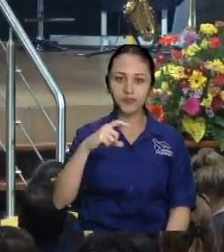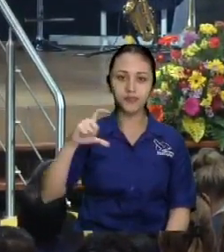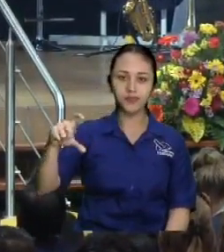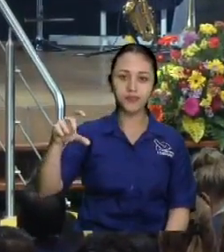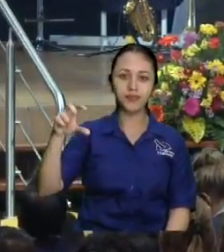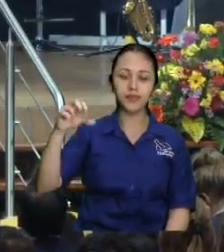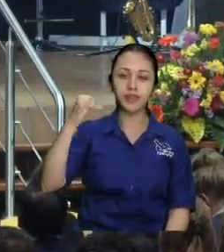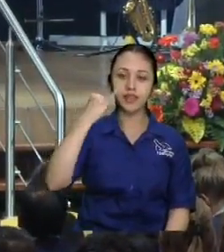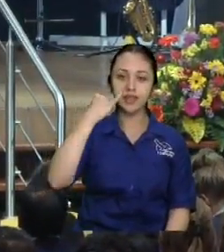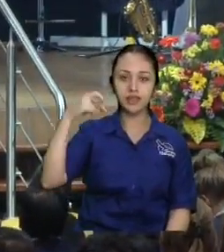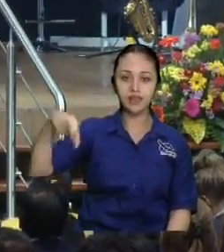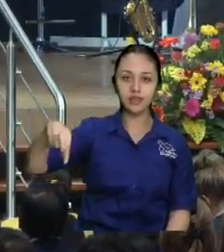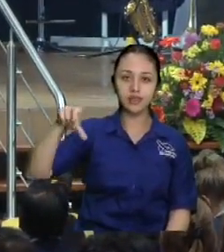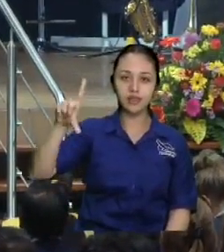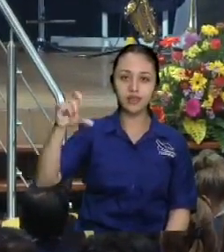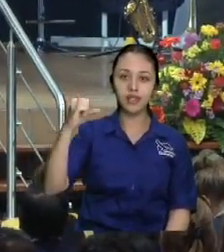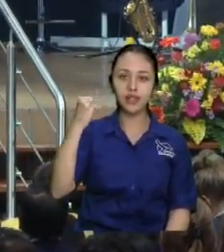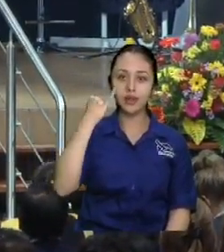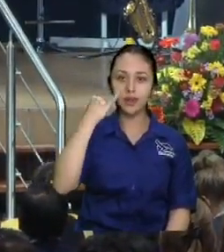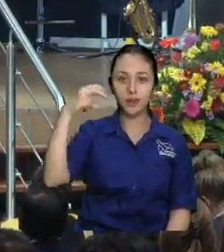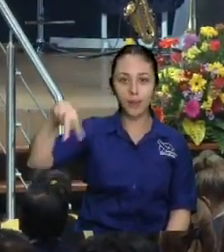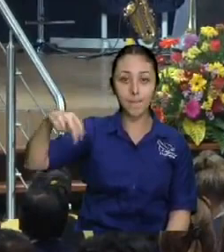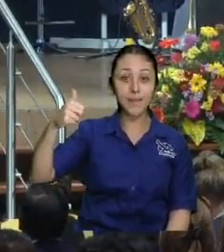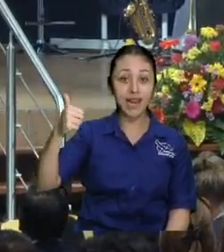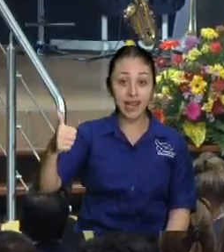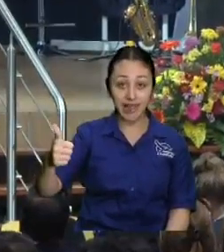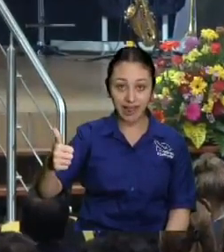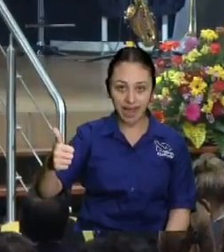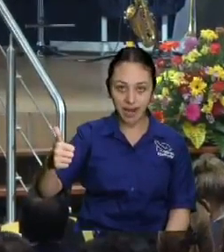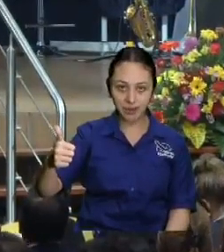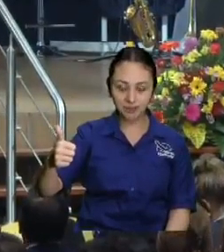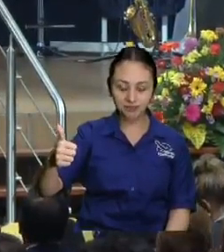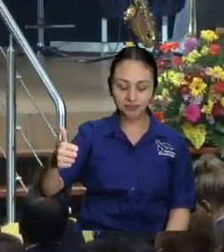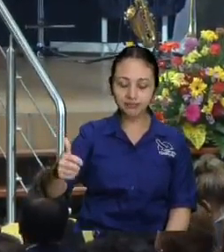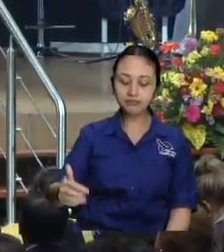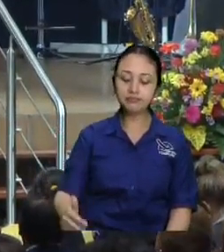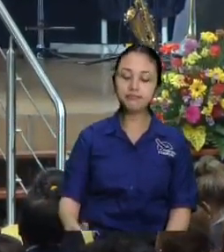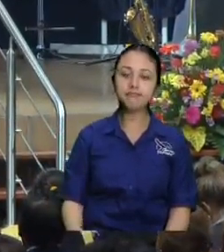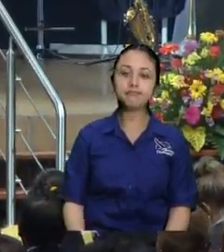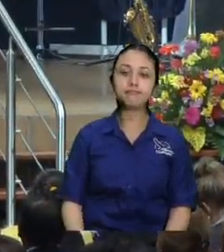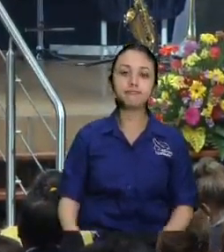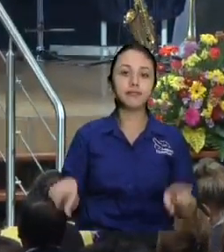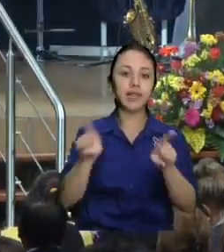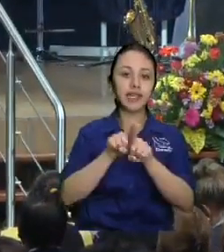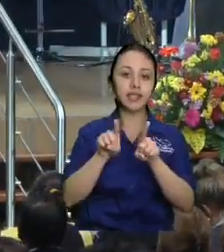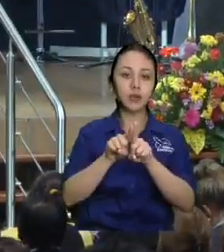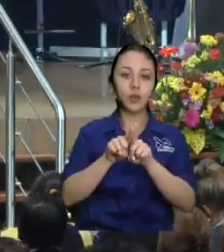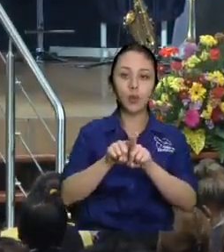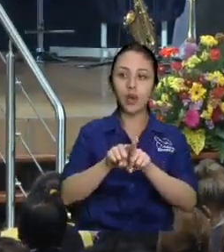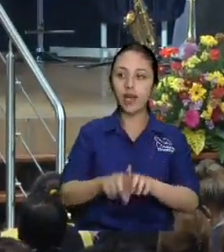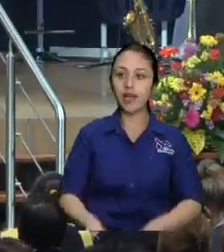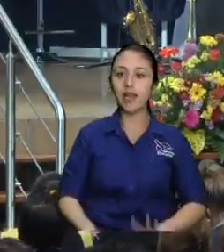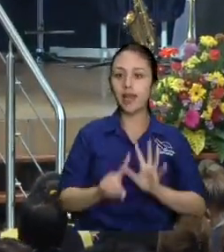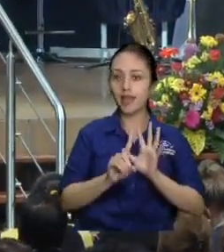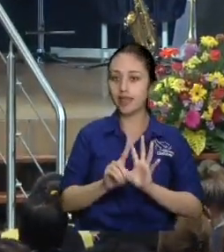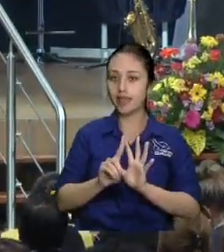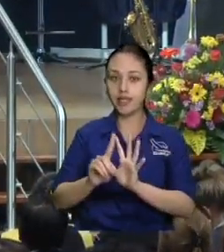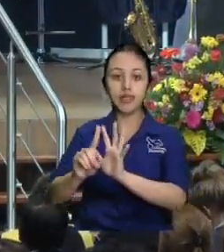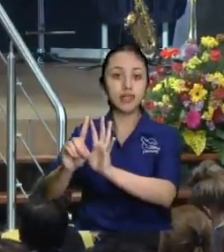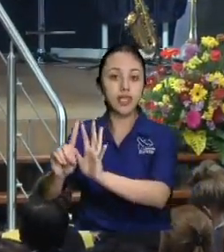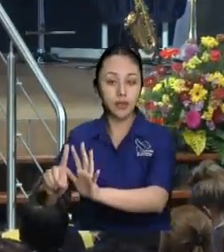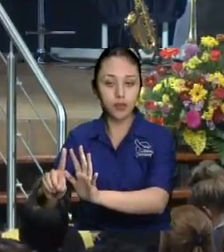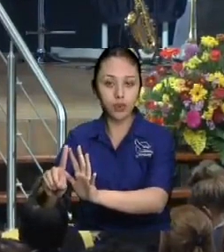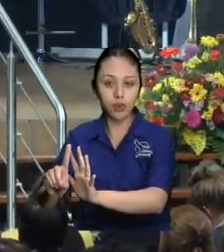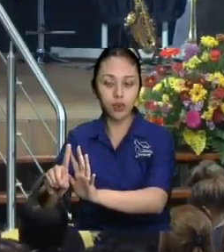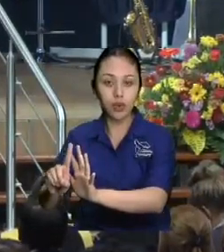discípulo, que también, repito, que está íntimamente ligado con disciplina, el discípulo tiene que aprender a negarse